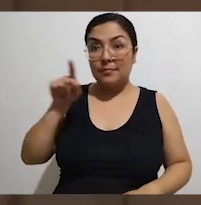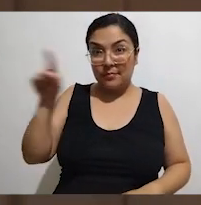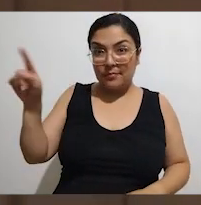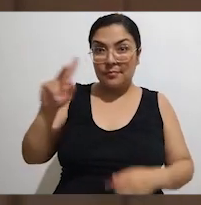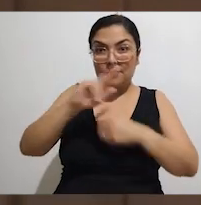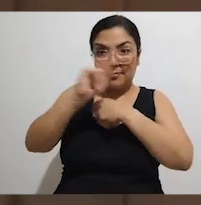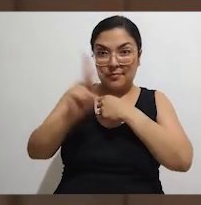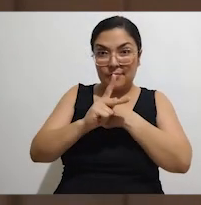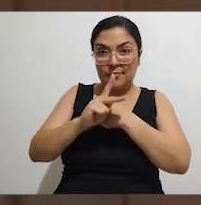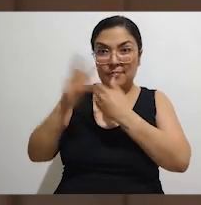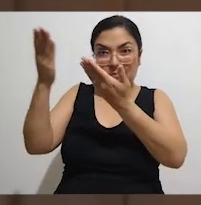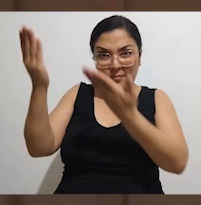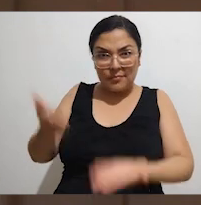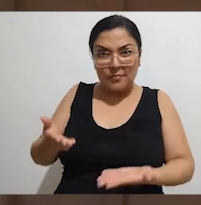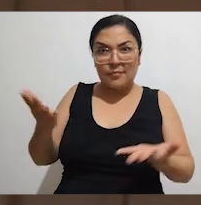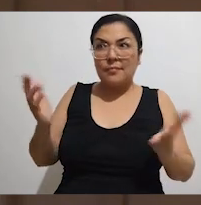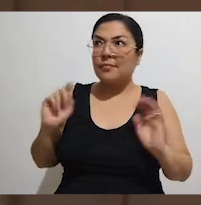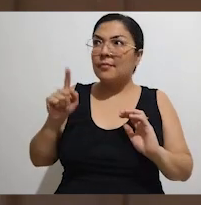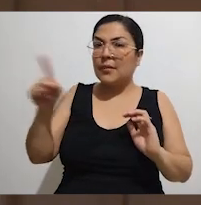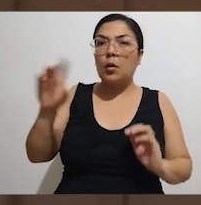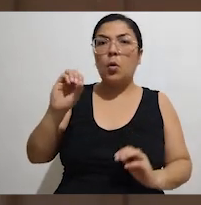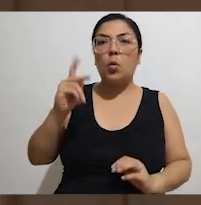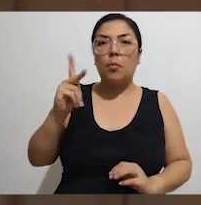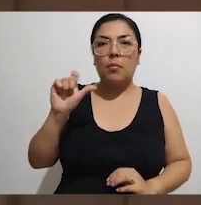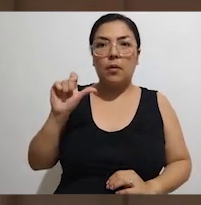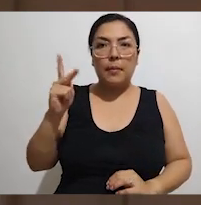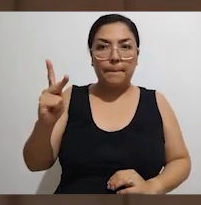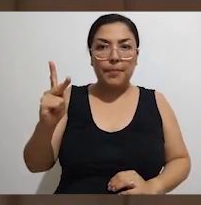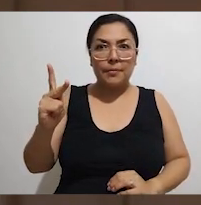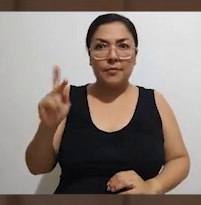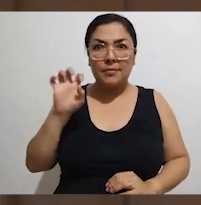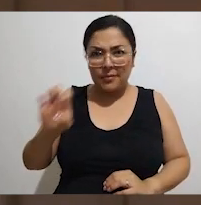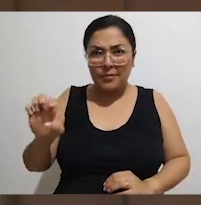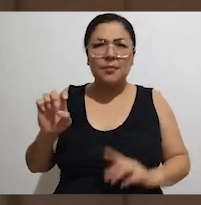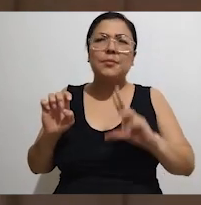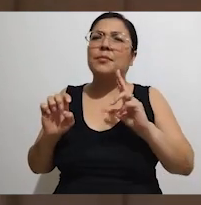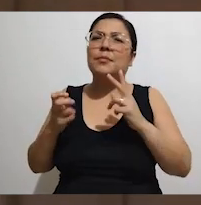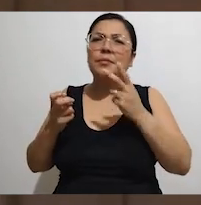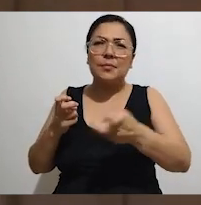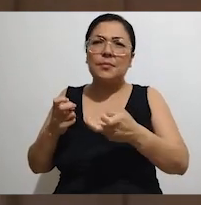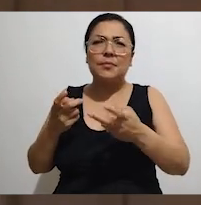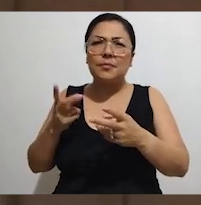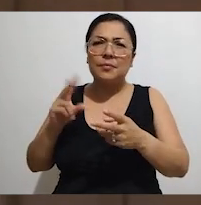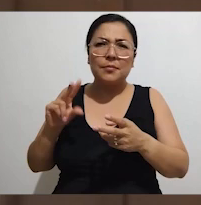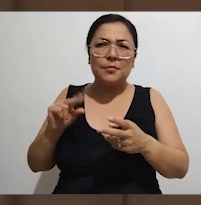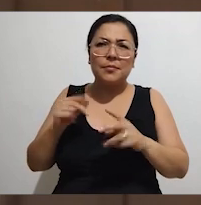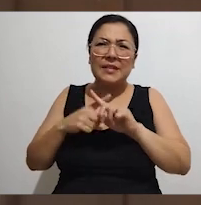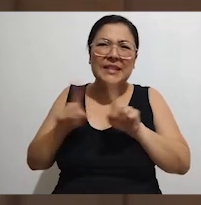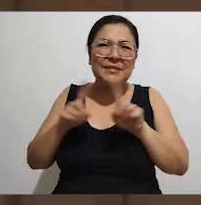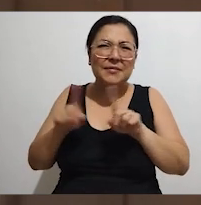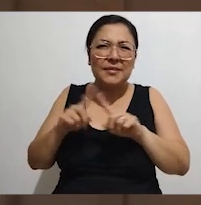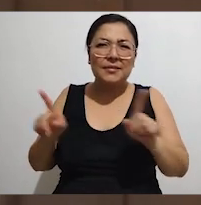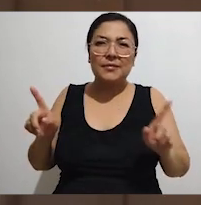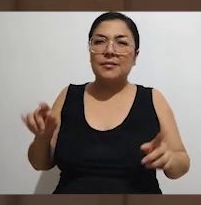a través del OPLE, es decir, de nosotros o del INE local, sino se hace a través de la Coordinación de Relaciones Internacionales del